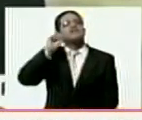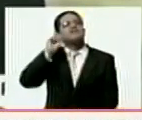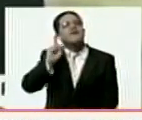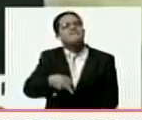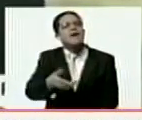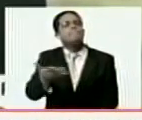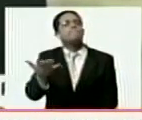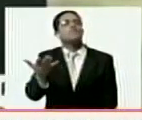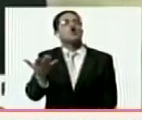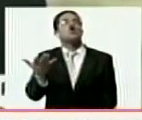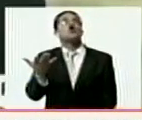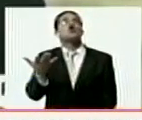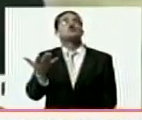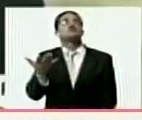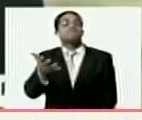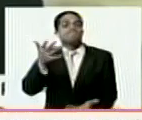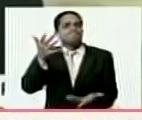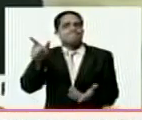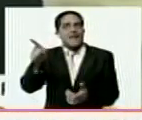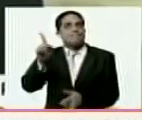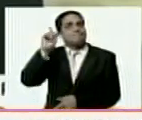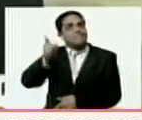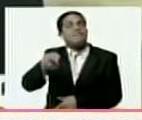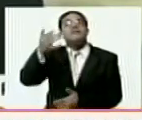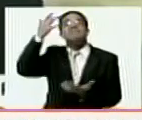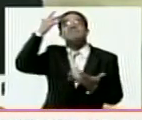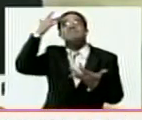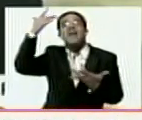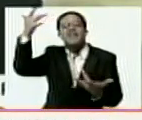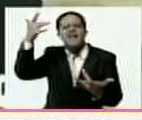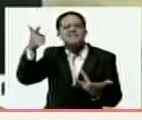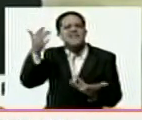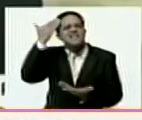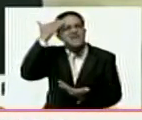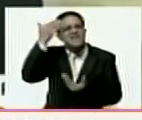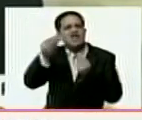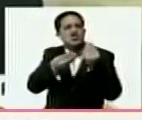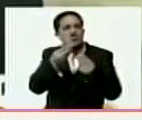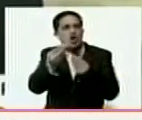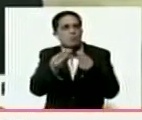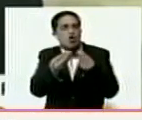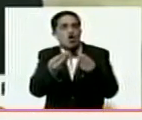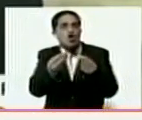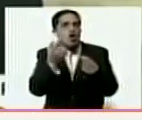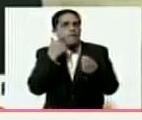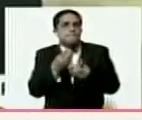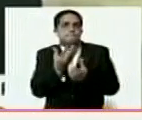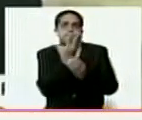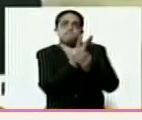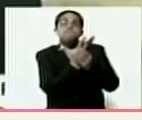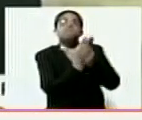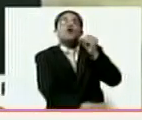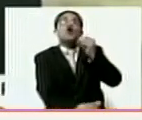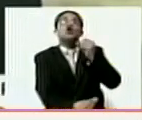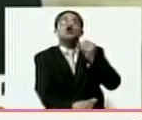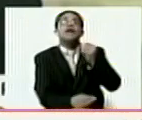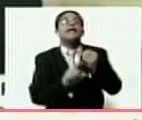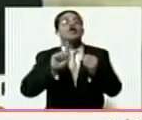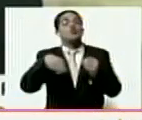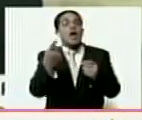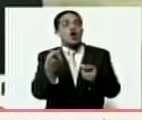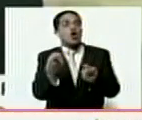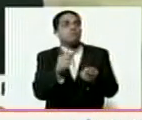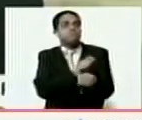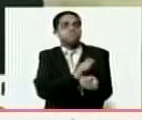tener la inteligencia, francamente, para él buscar su salida física, su salida política y una transición